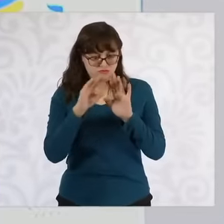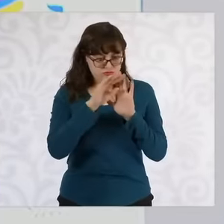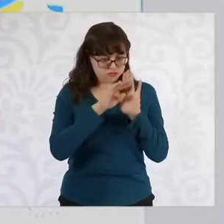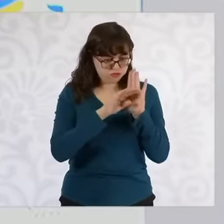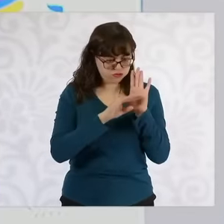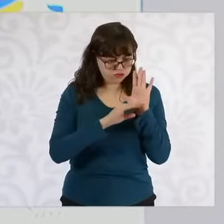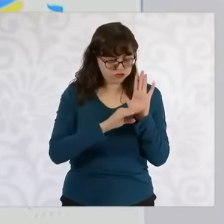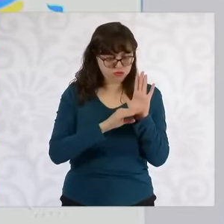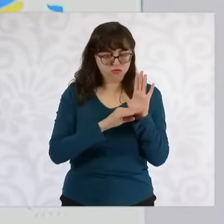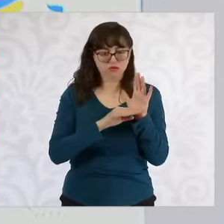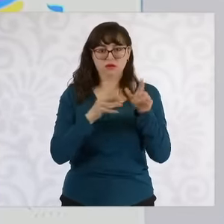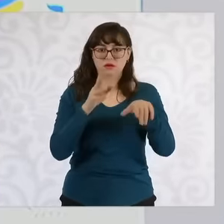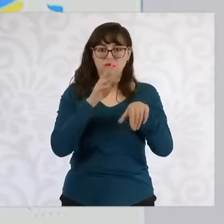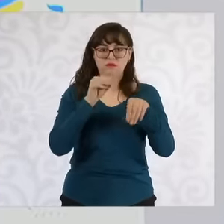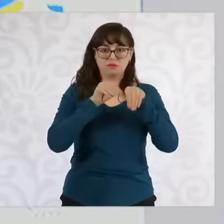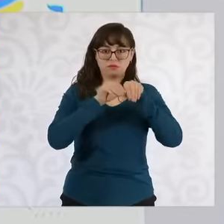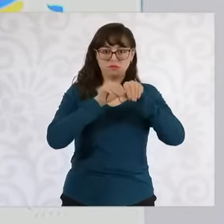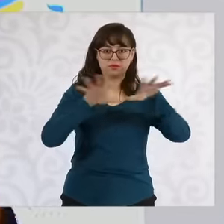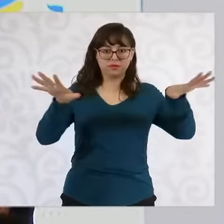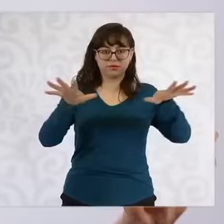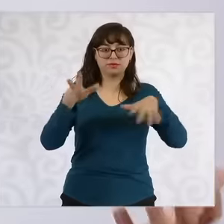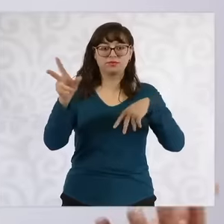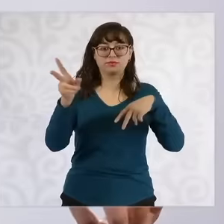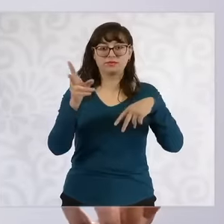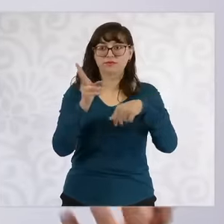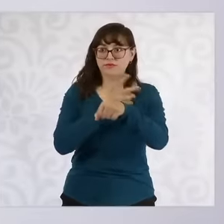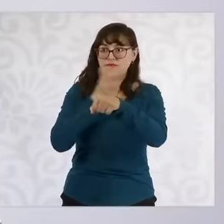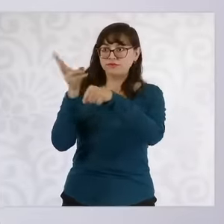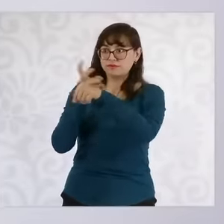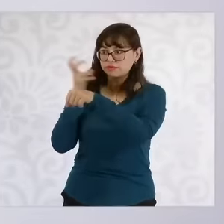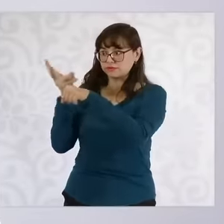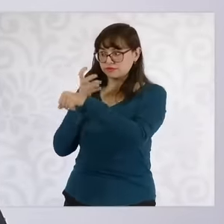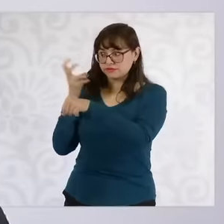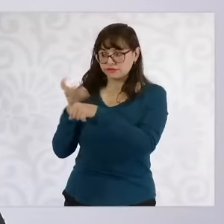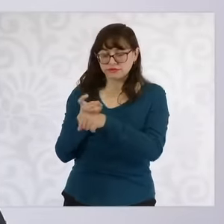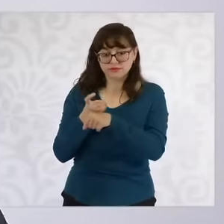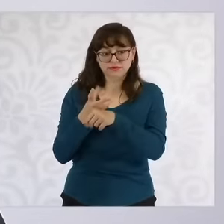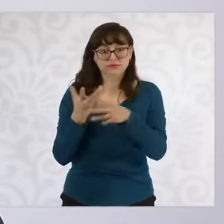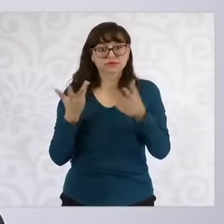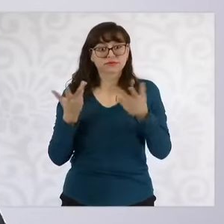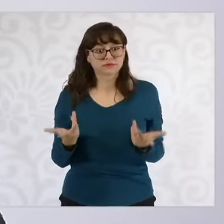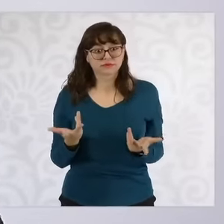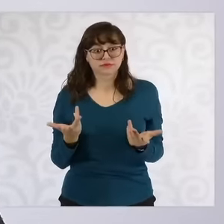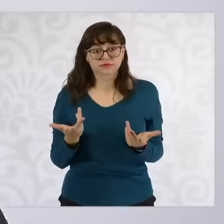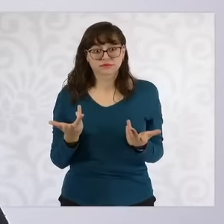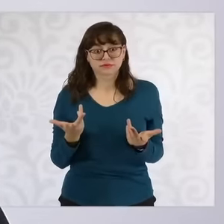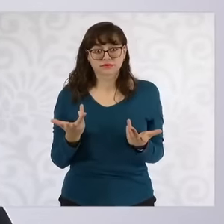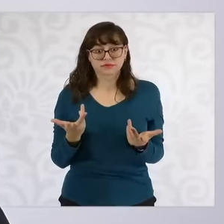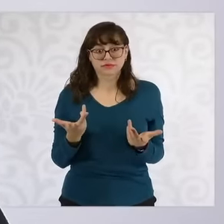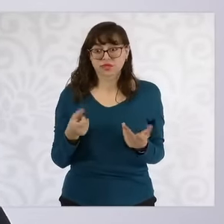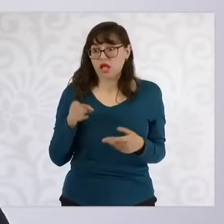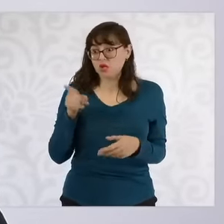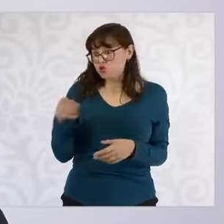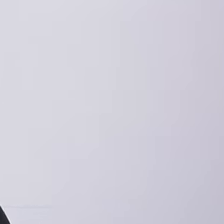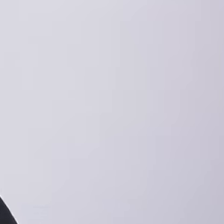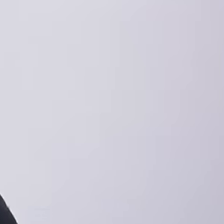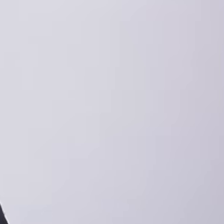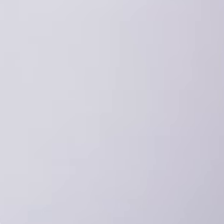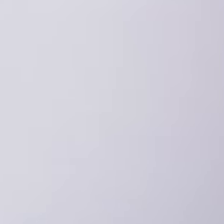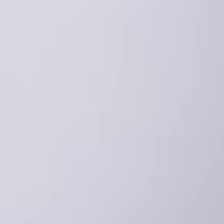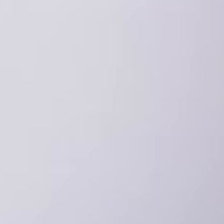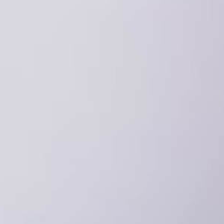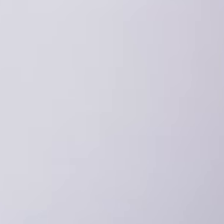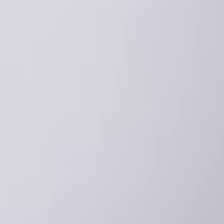en ello, en que no porque no tienes un apellido que tiene que